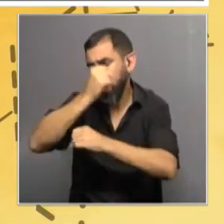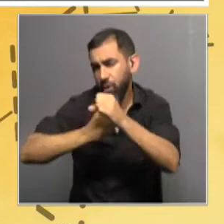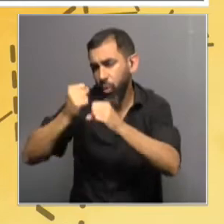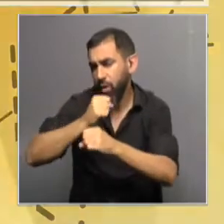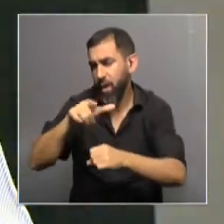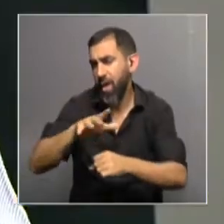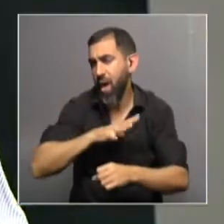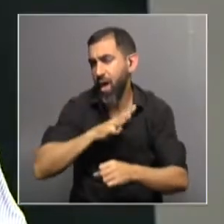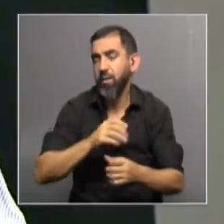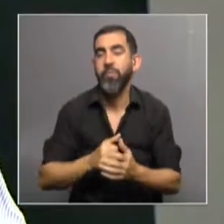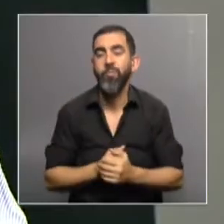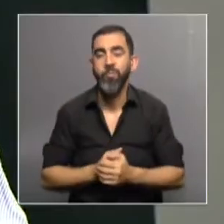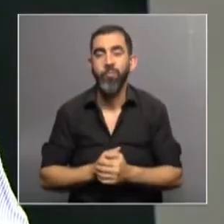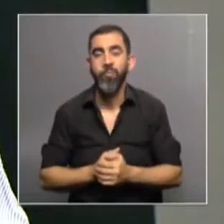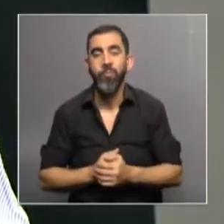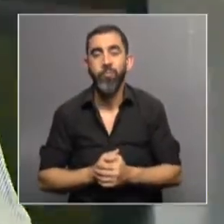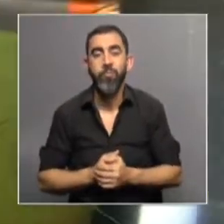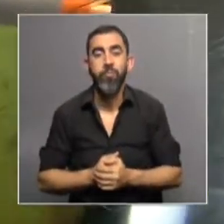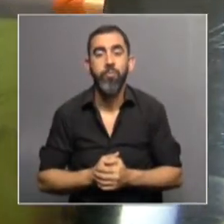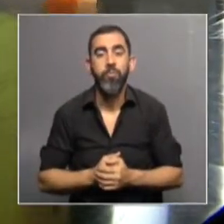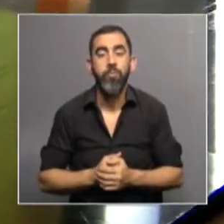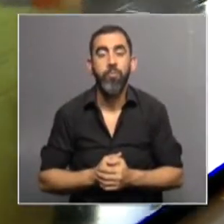excelente vemos la segunda parte entonces